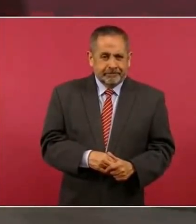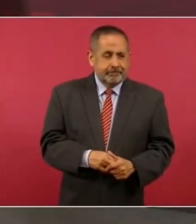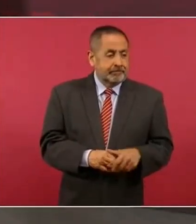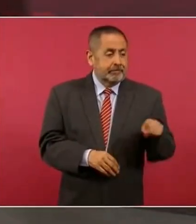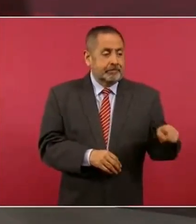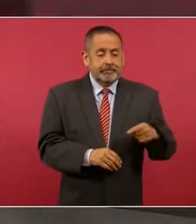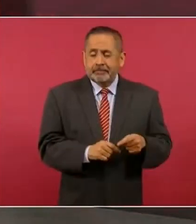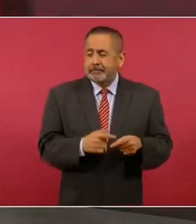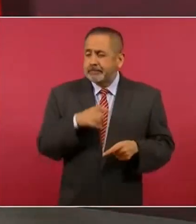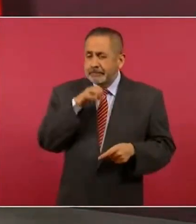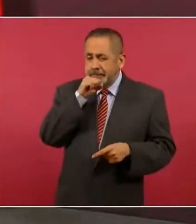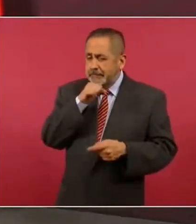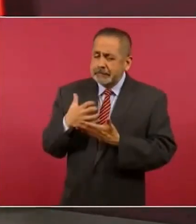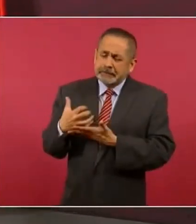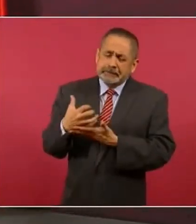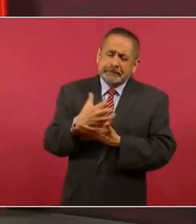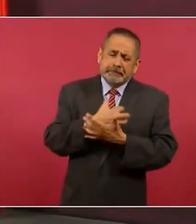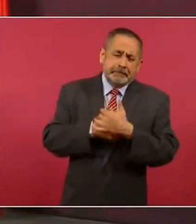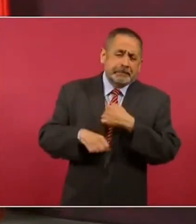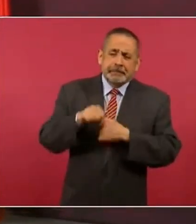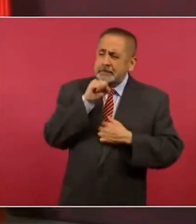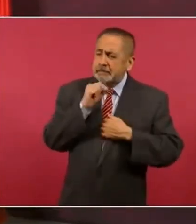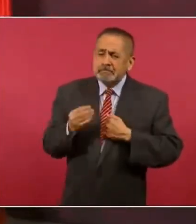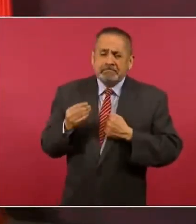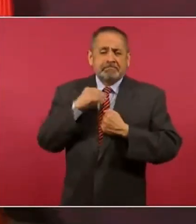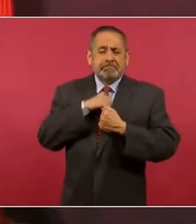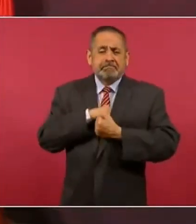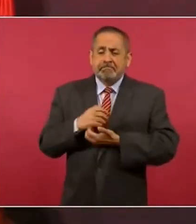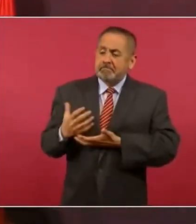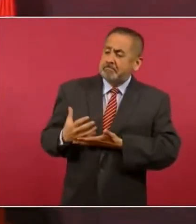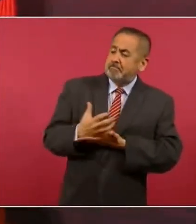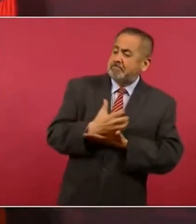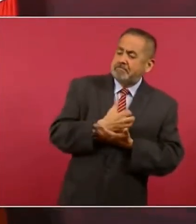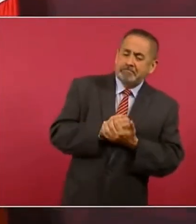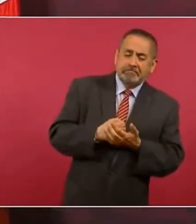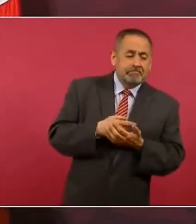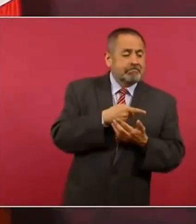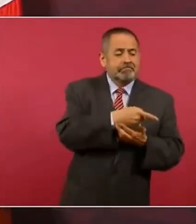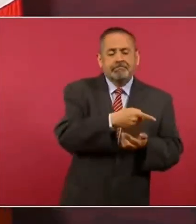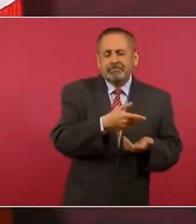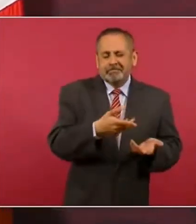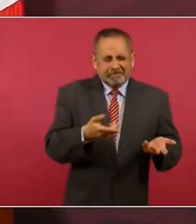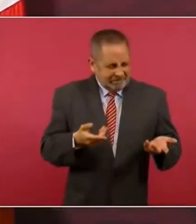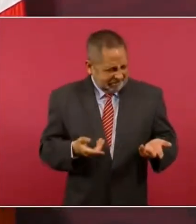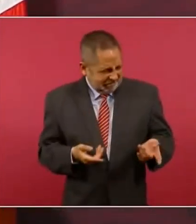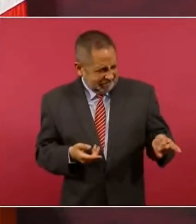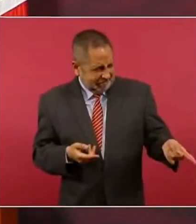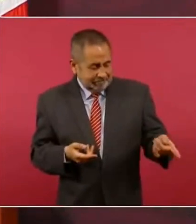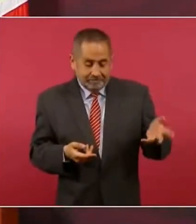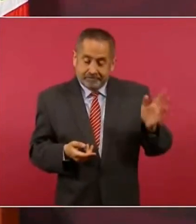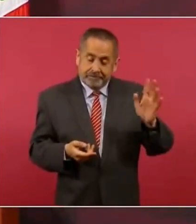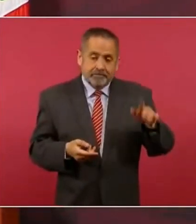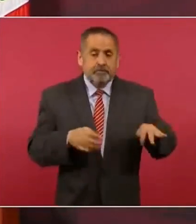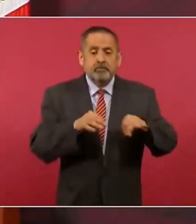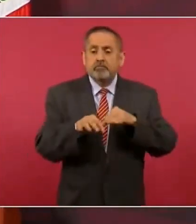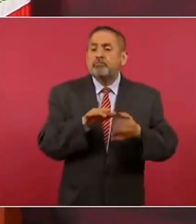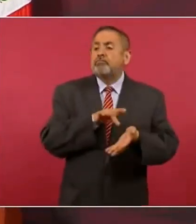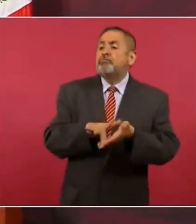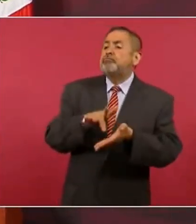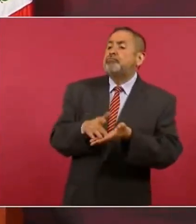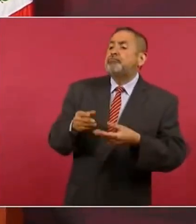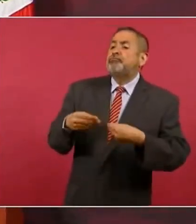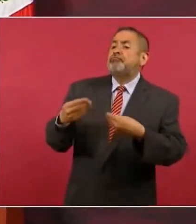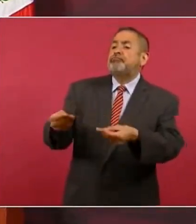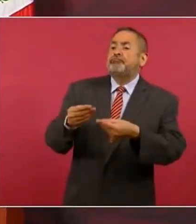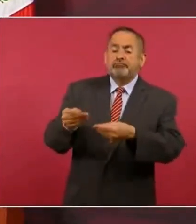jugosas ganancias, ¿no? Por el trabajo de estar apoyando